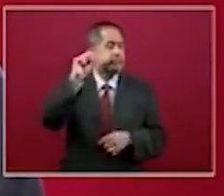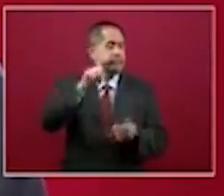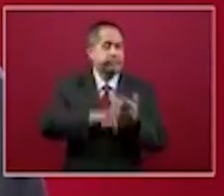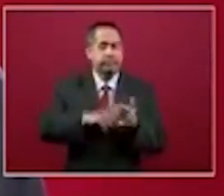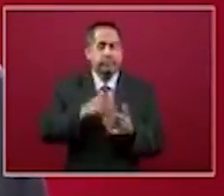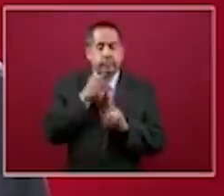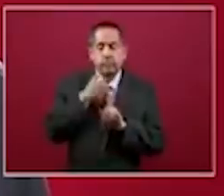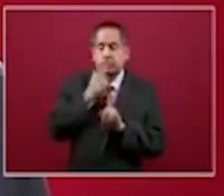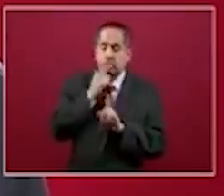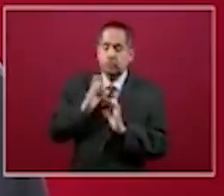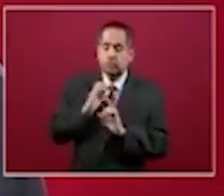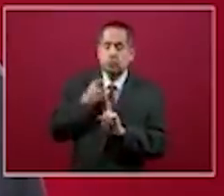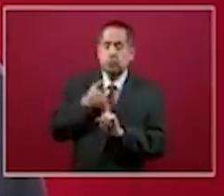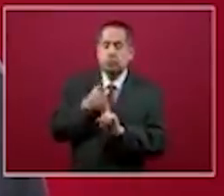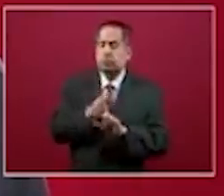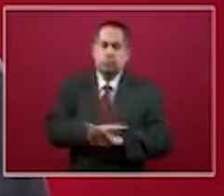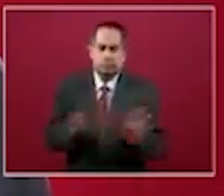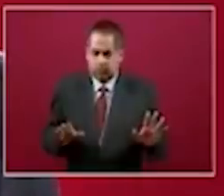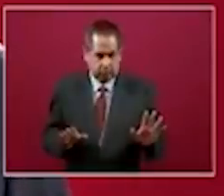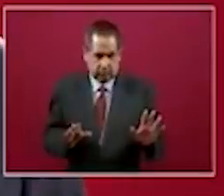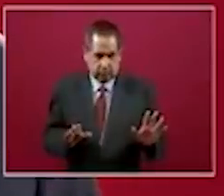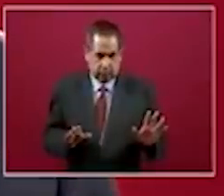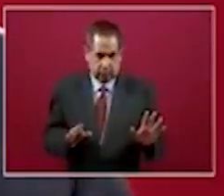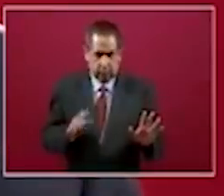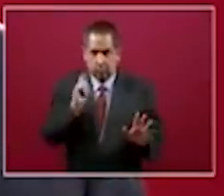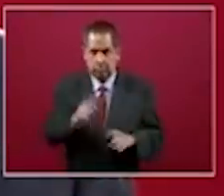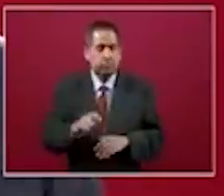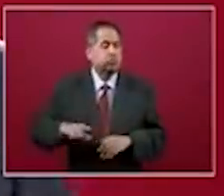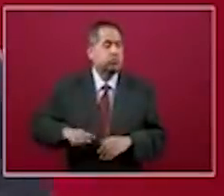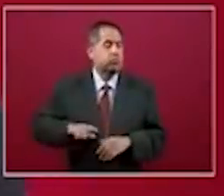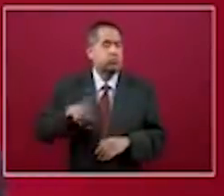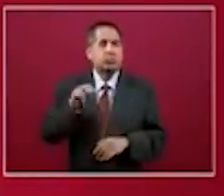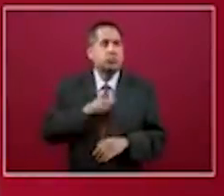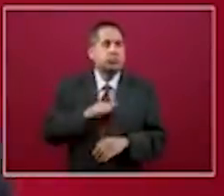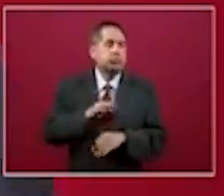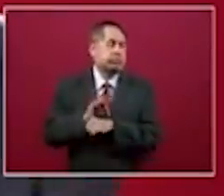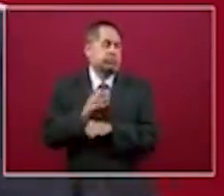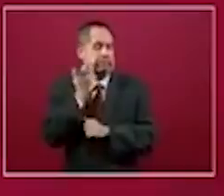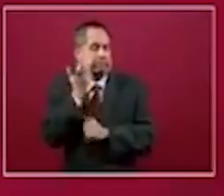sindicatos predilectos, que no va el gobierno a